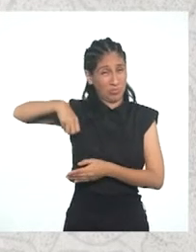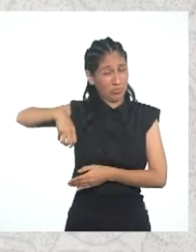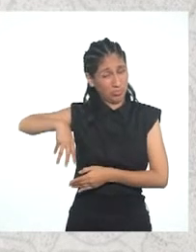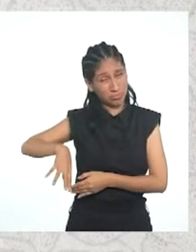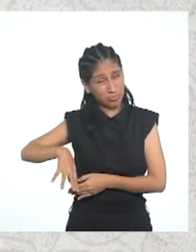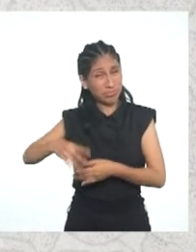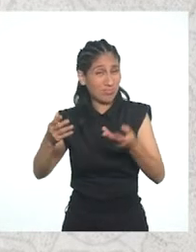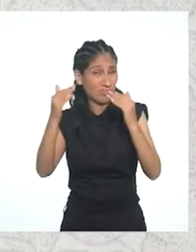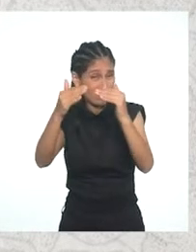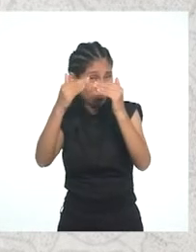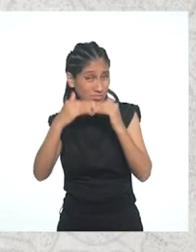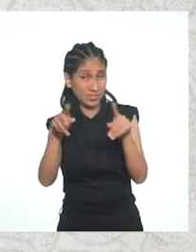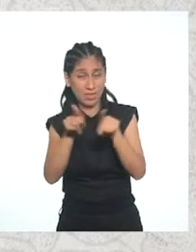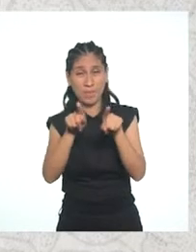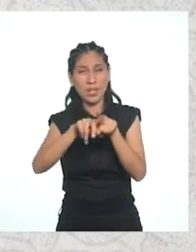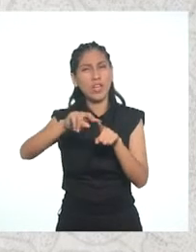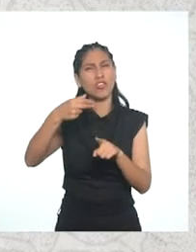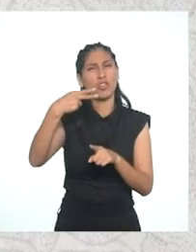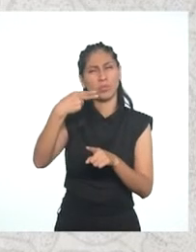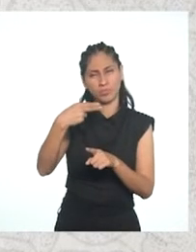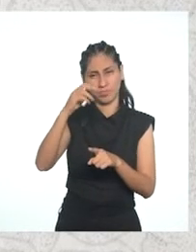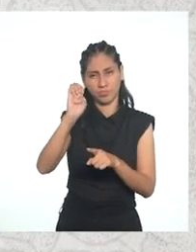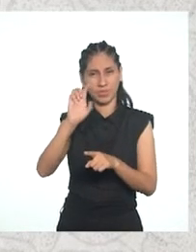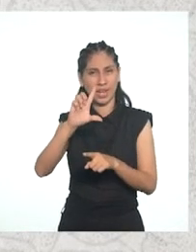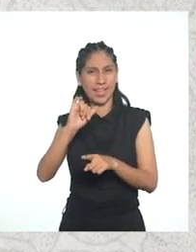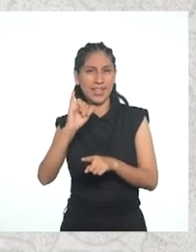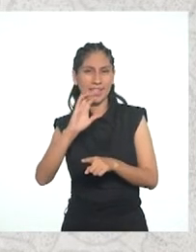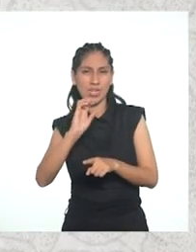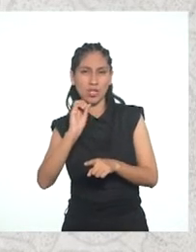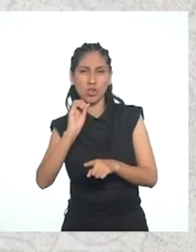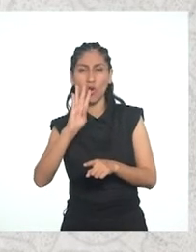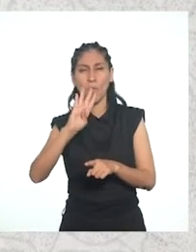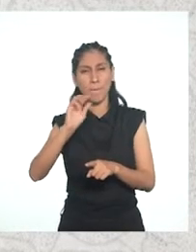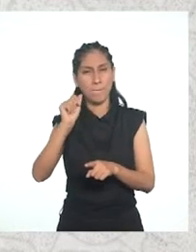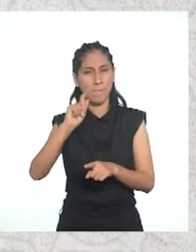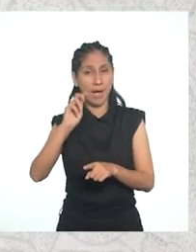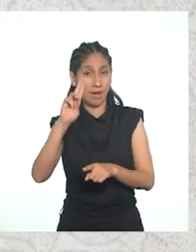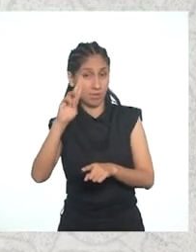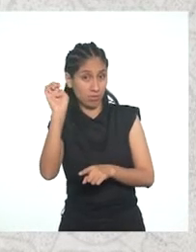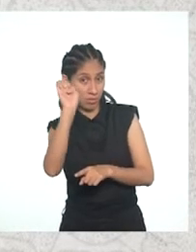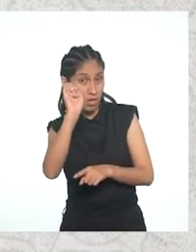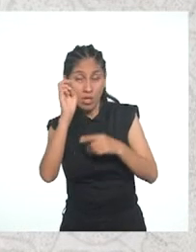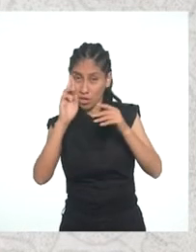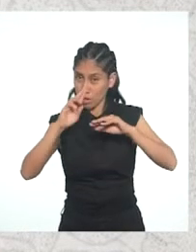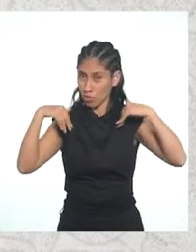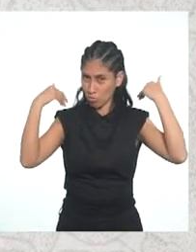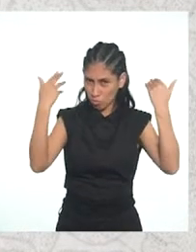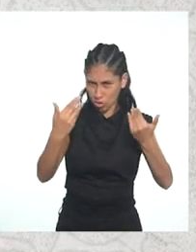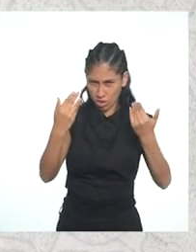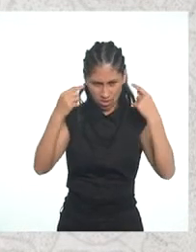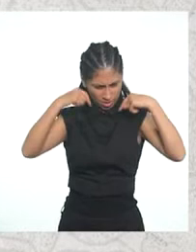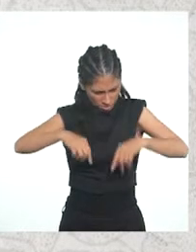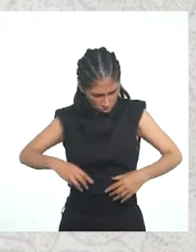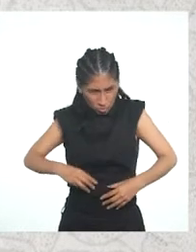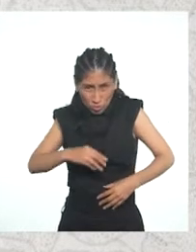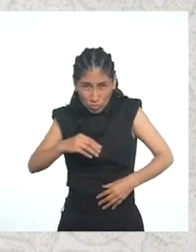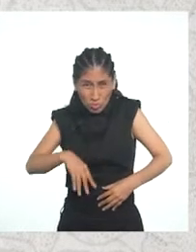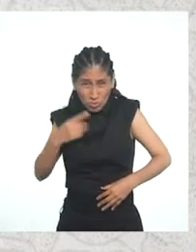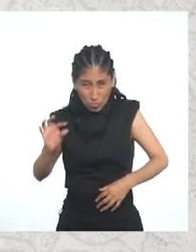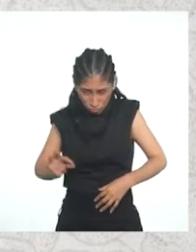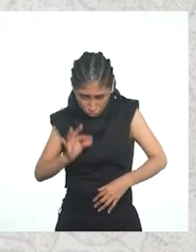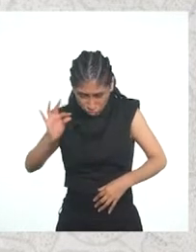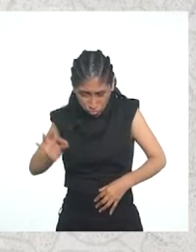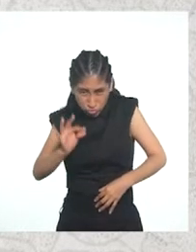enfermedades. Helicobacter pylori puede sobrevivir en el medio ácido del estómago. Causan